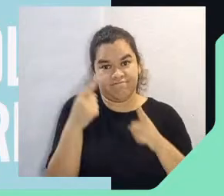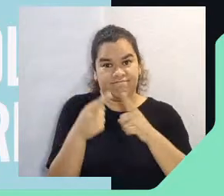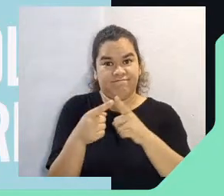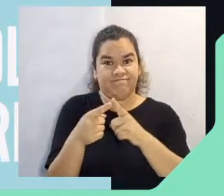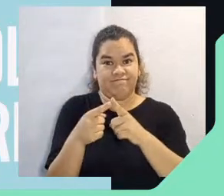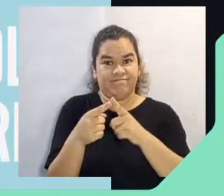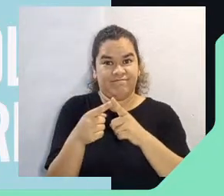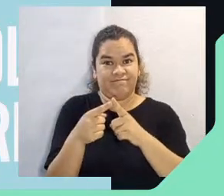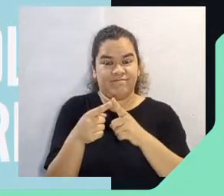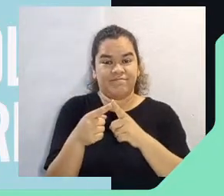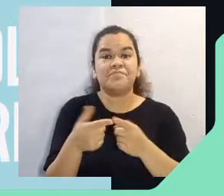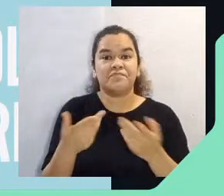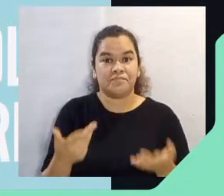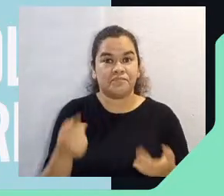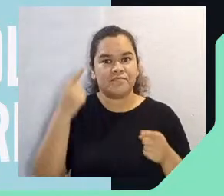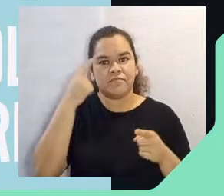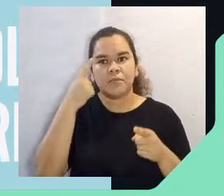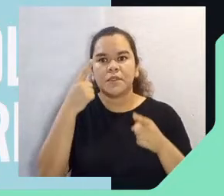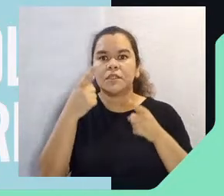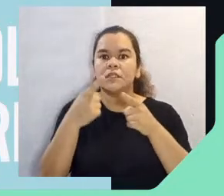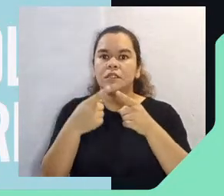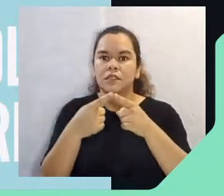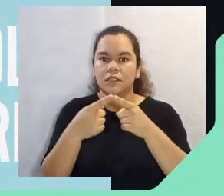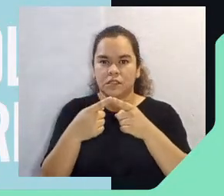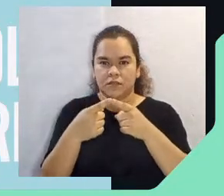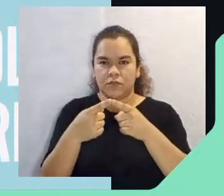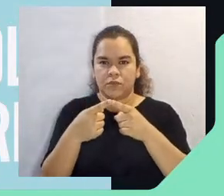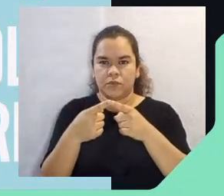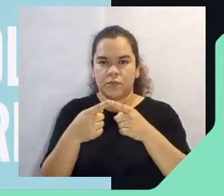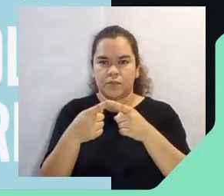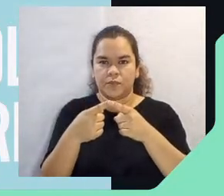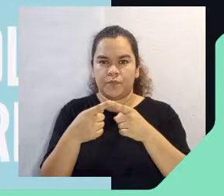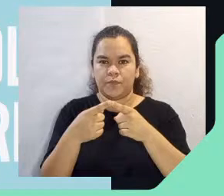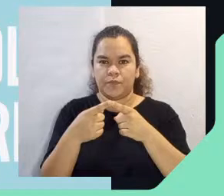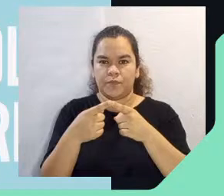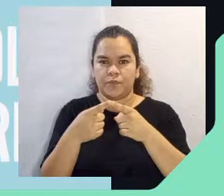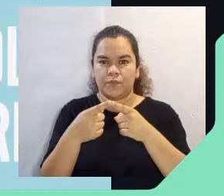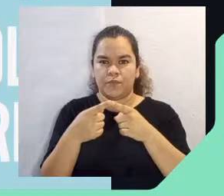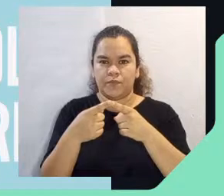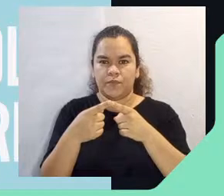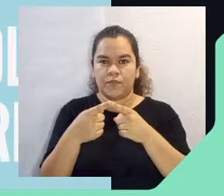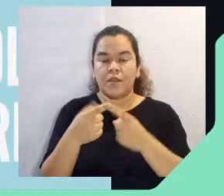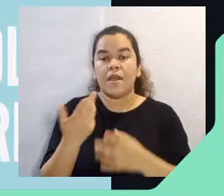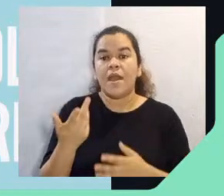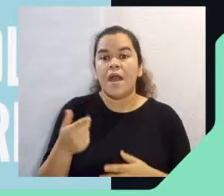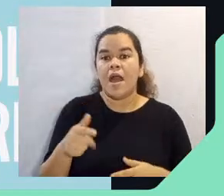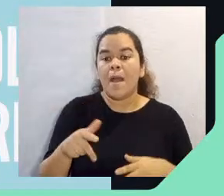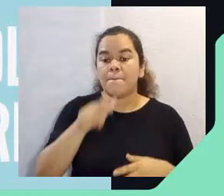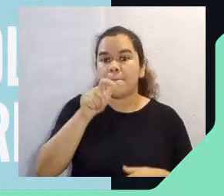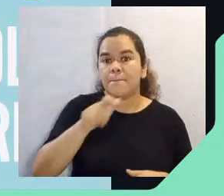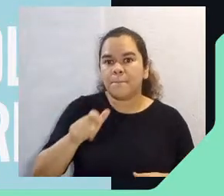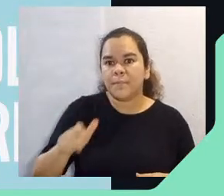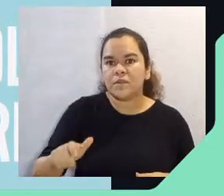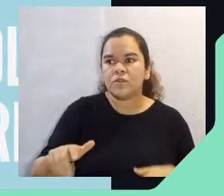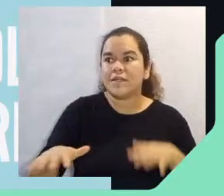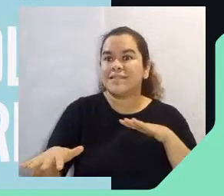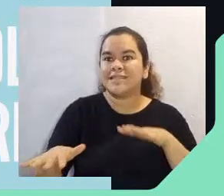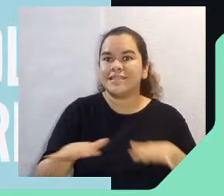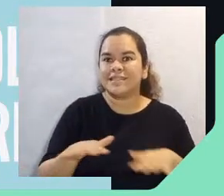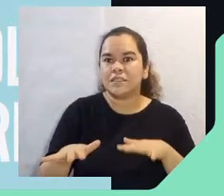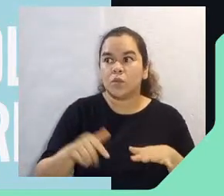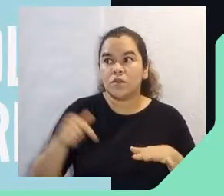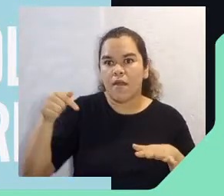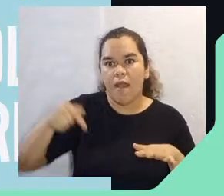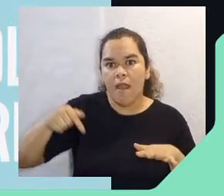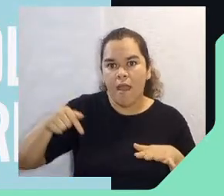Porque está orientado también a los contenidos, a las situaciones, a las tendencias actuales del